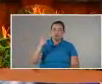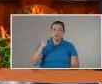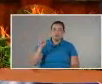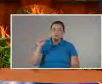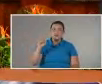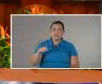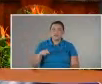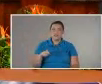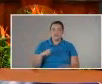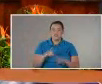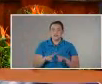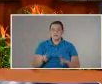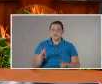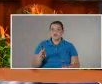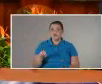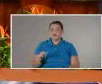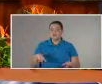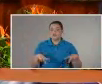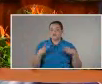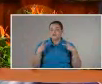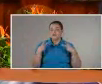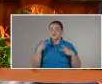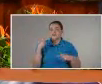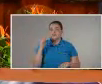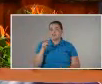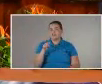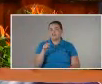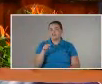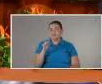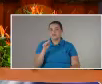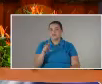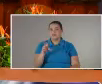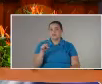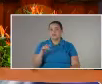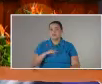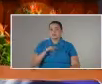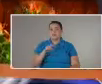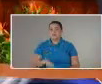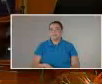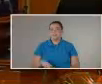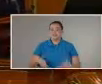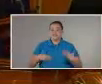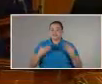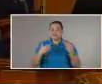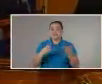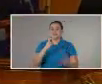eso porque no le pasó a usted, ¿verdad? Usted no está entregando a su nena.